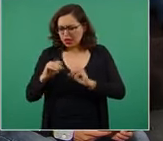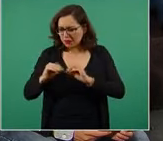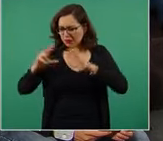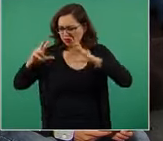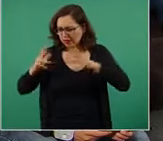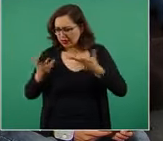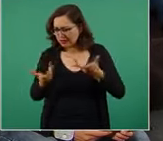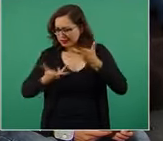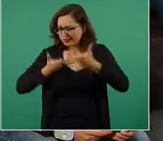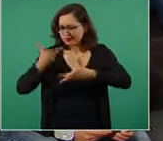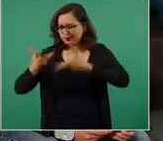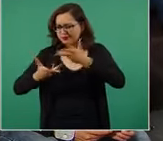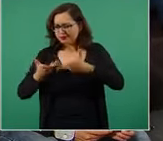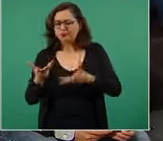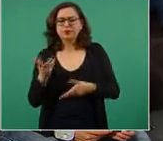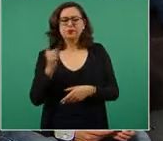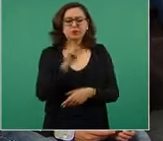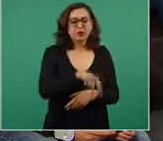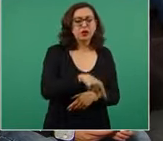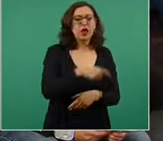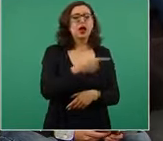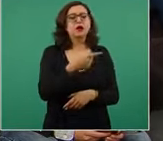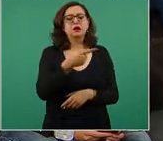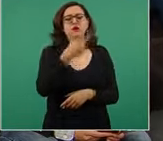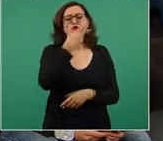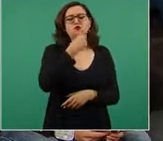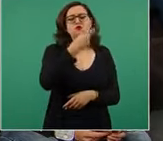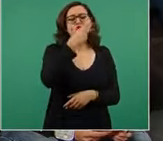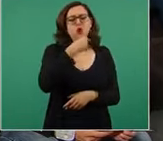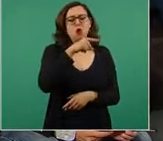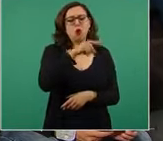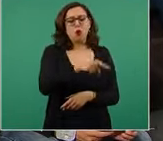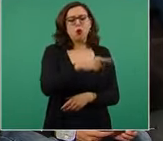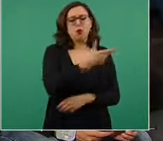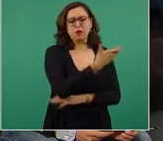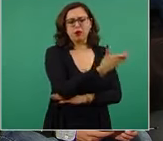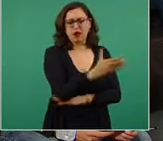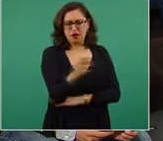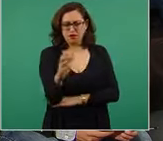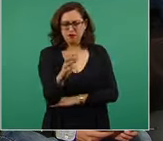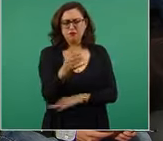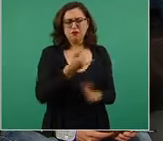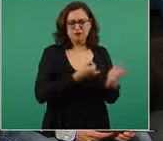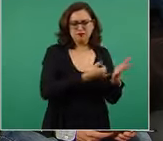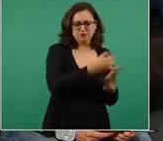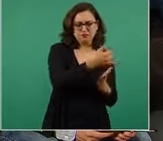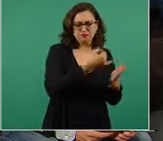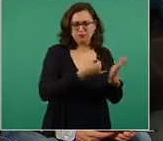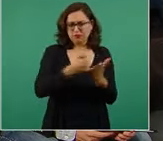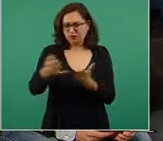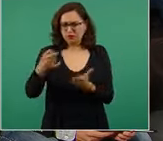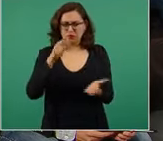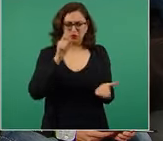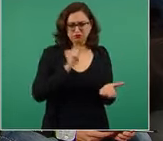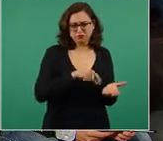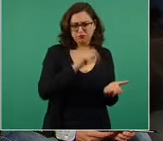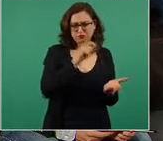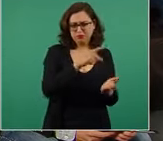Tiene una empresa que junto con otros productores han sembrado muchos